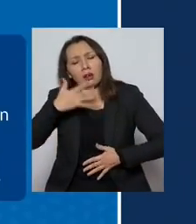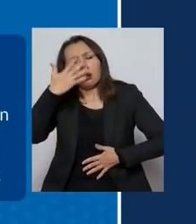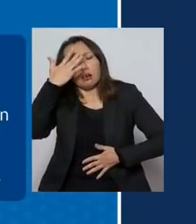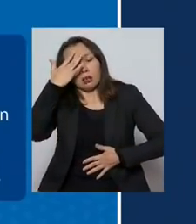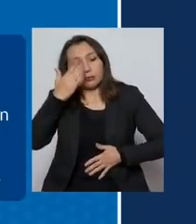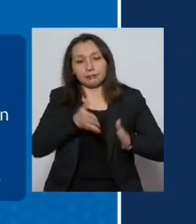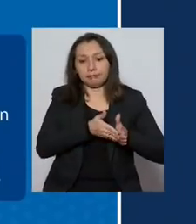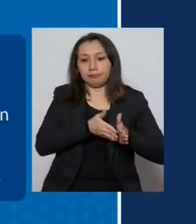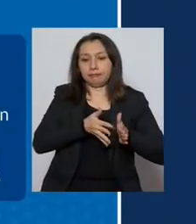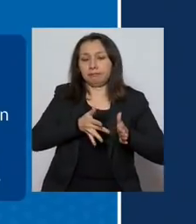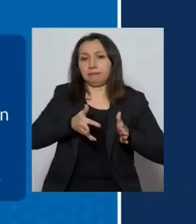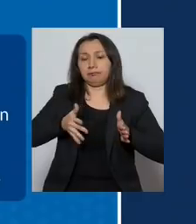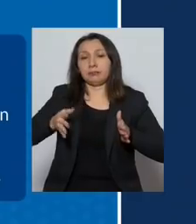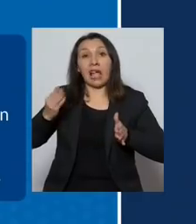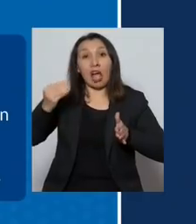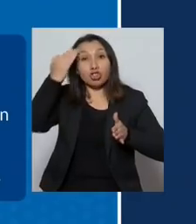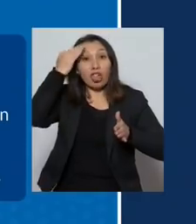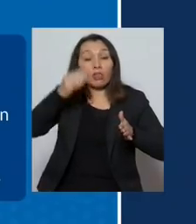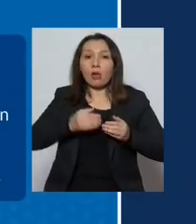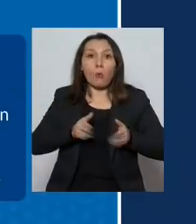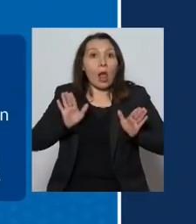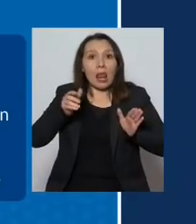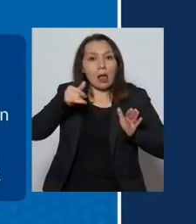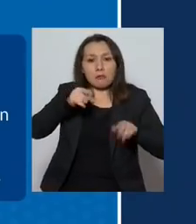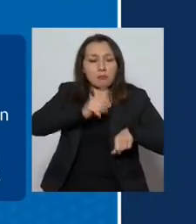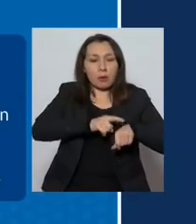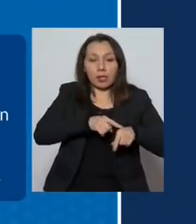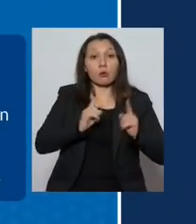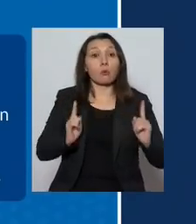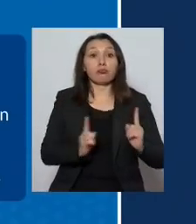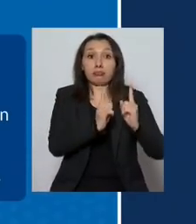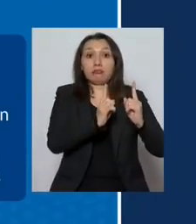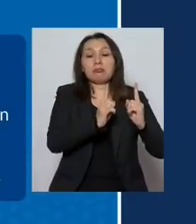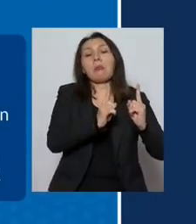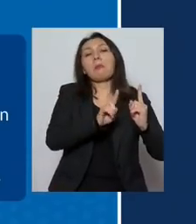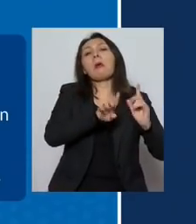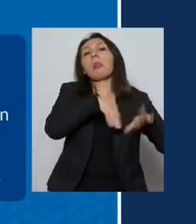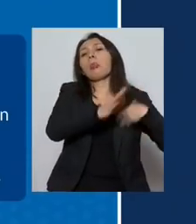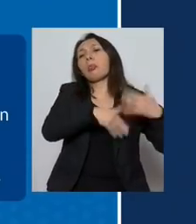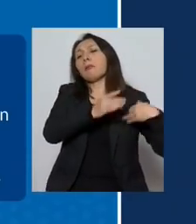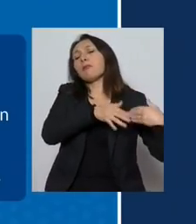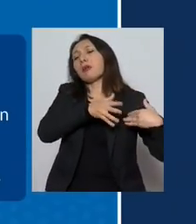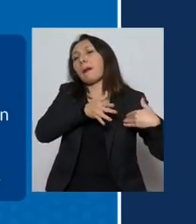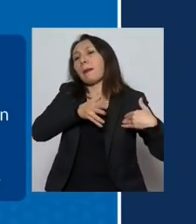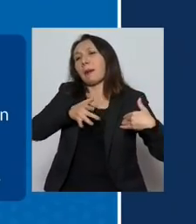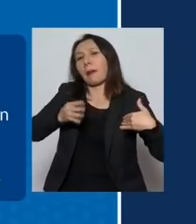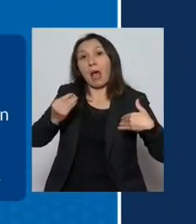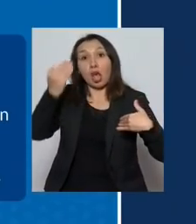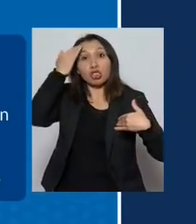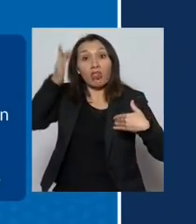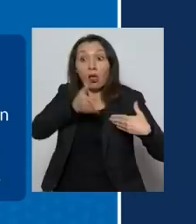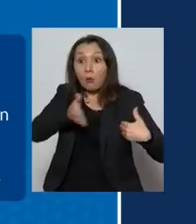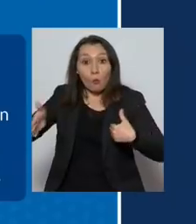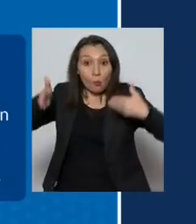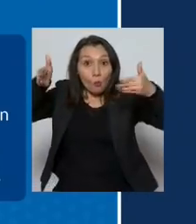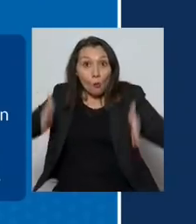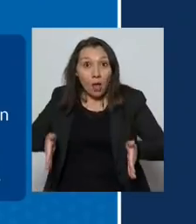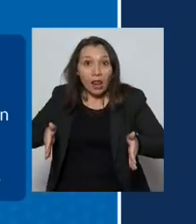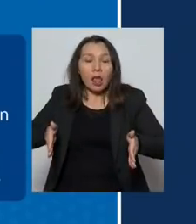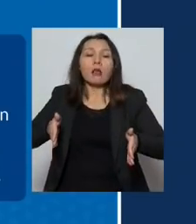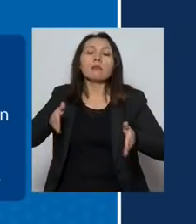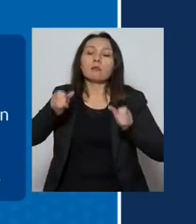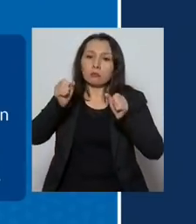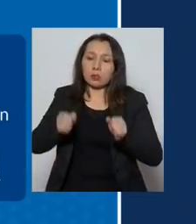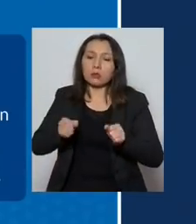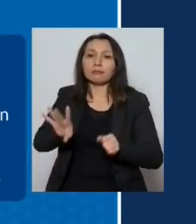los 14 días siguientes al contacto con esa persona que resultó enferma por coronavirus,